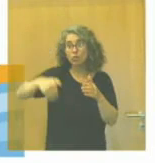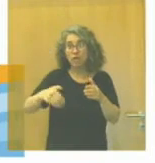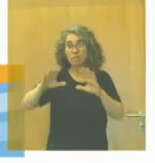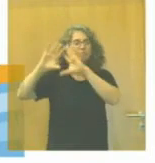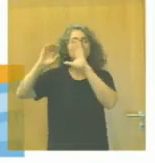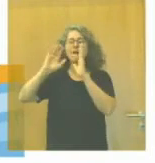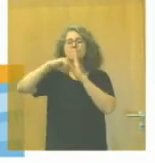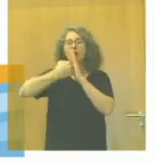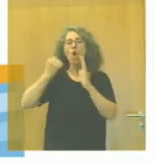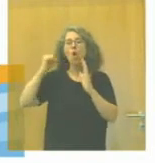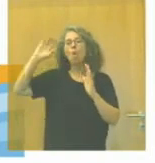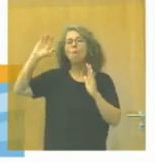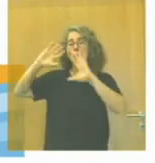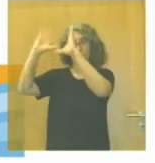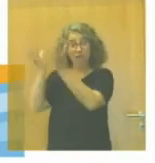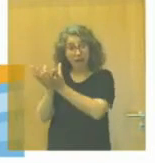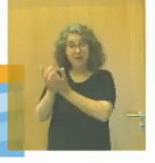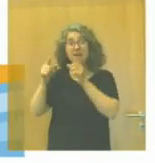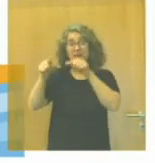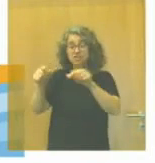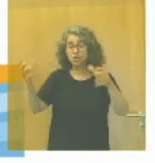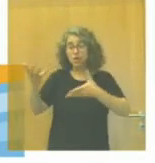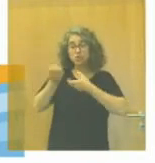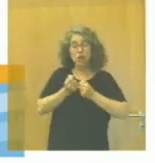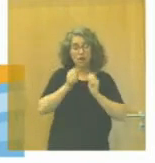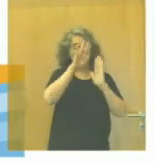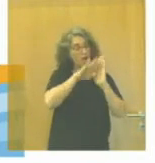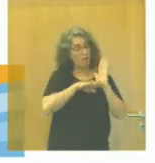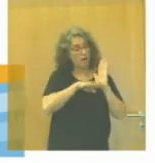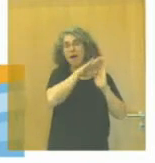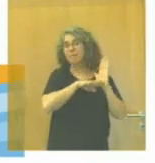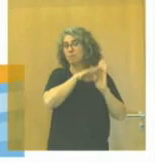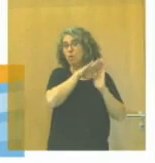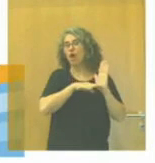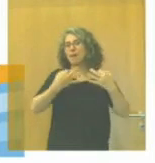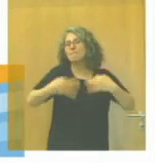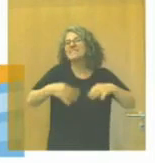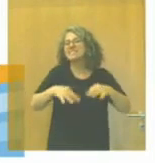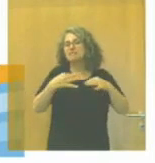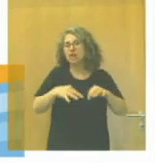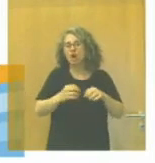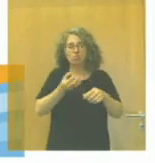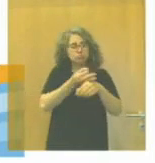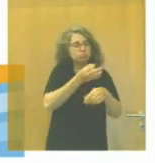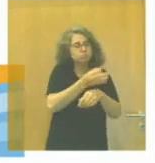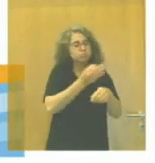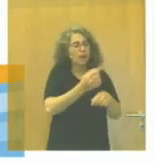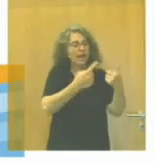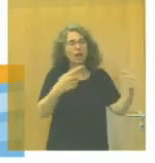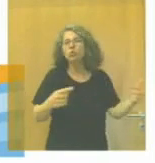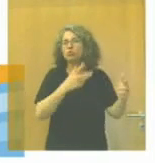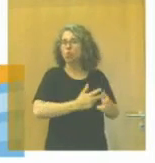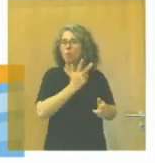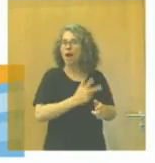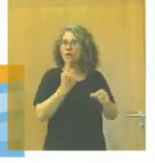un programa específico basado en el MHGAP, de la capacitación de recursos en